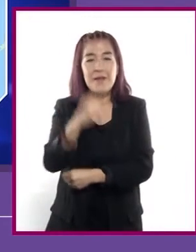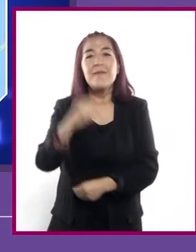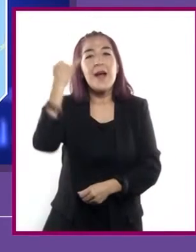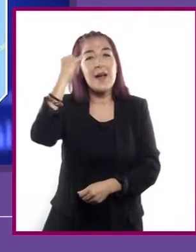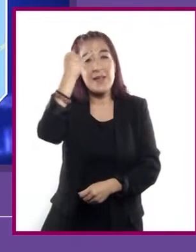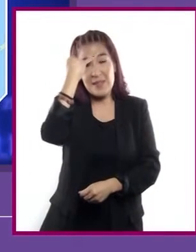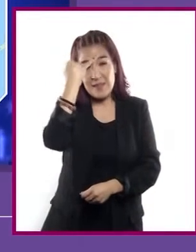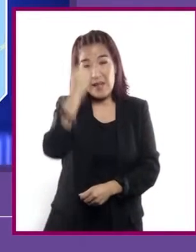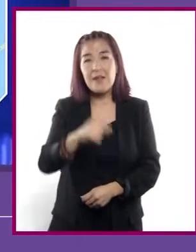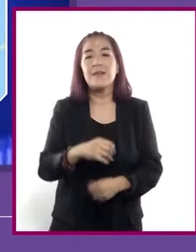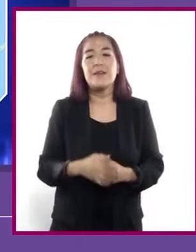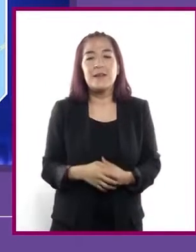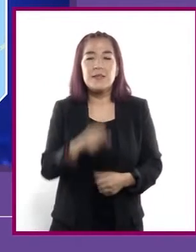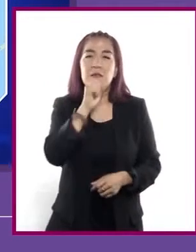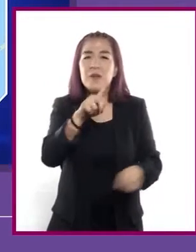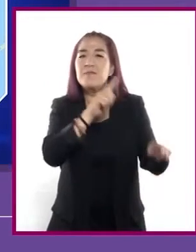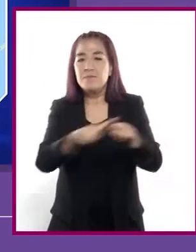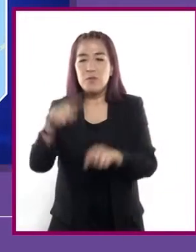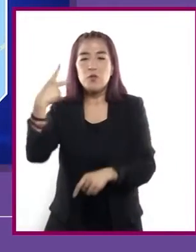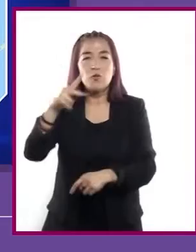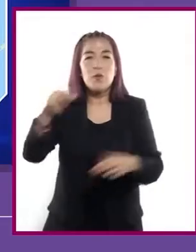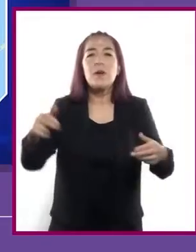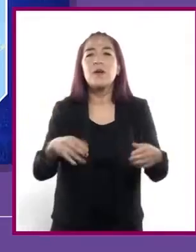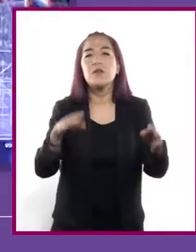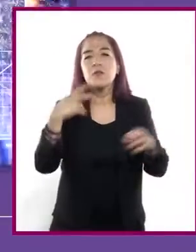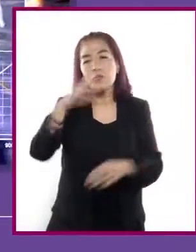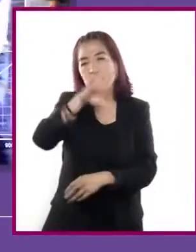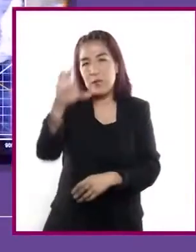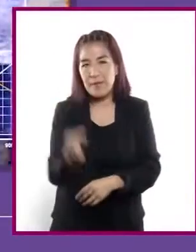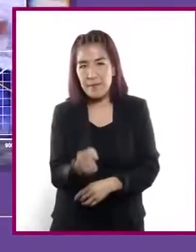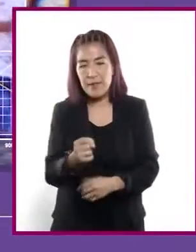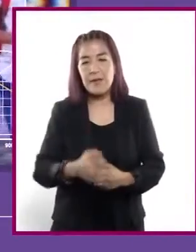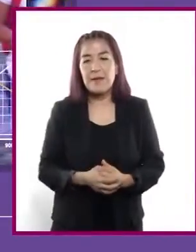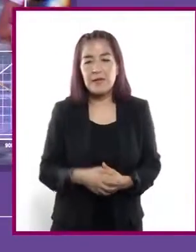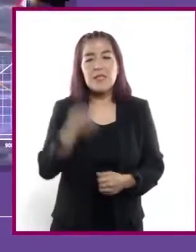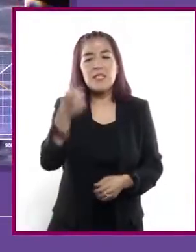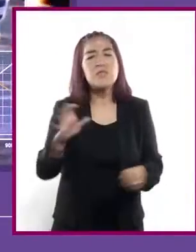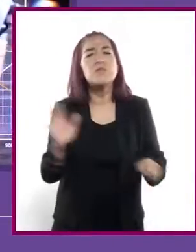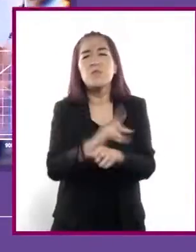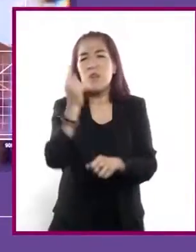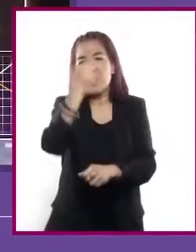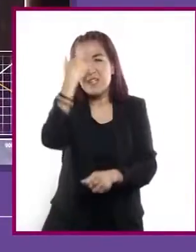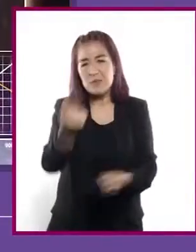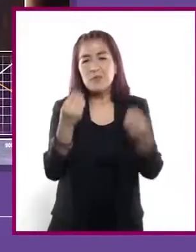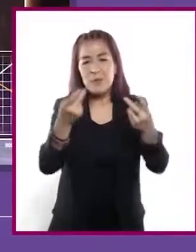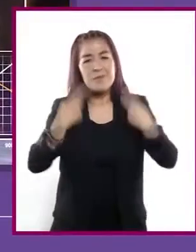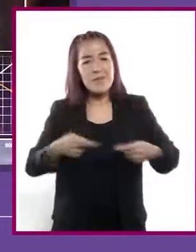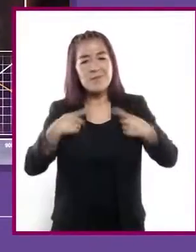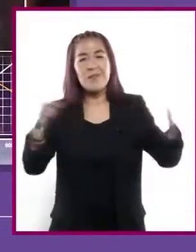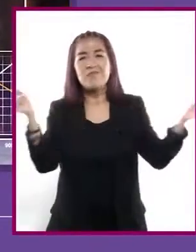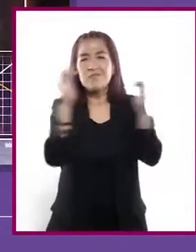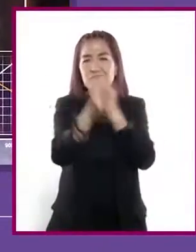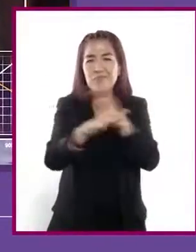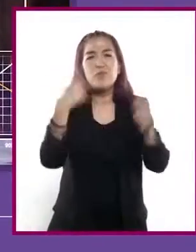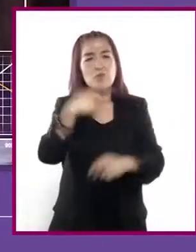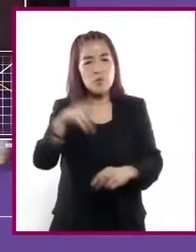India, Indonesia y una gran parte de las naciones africanas. Esa coexistencia de personas de diferente procedencia cultural en un